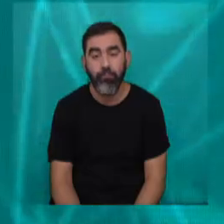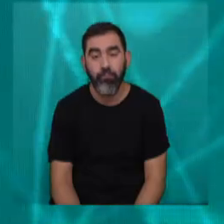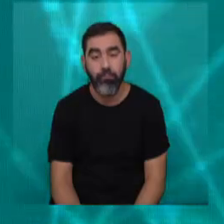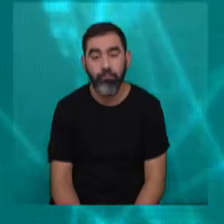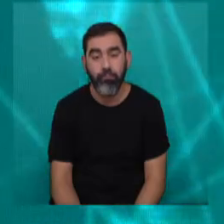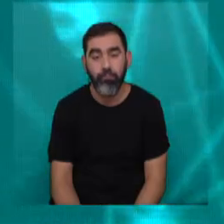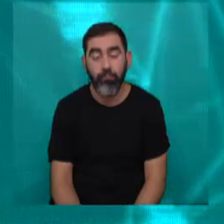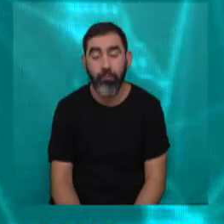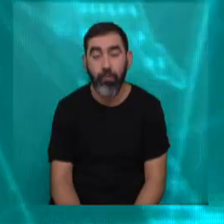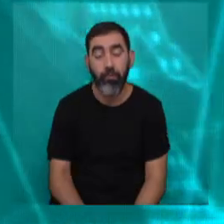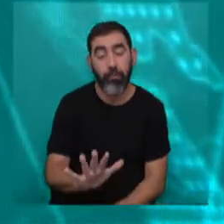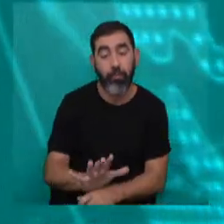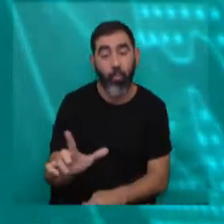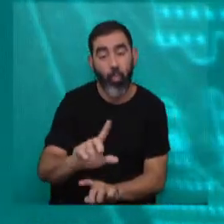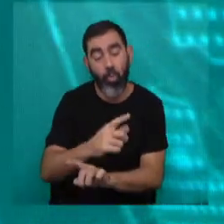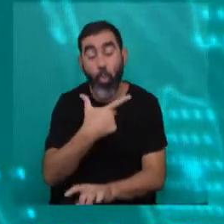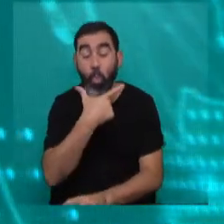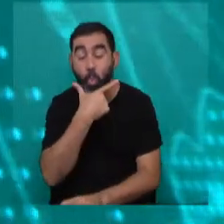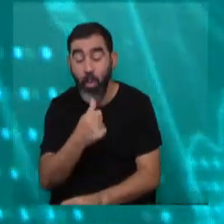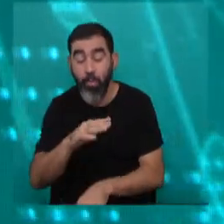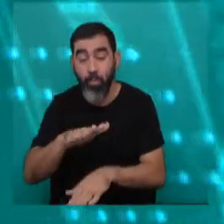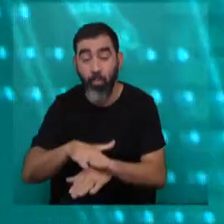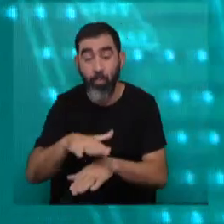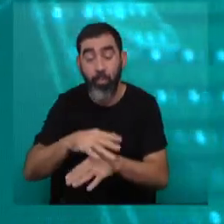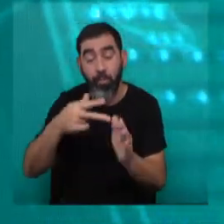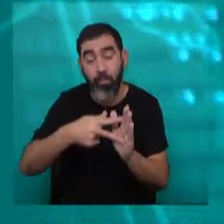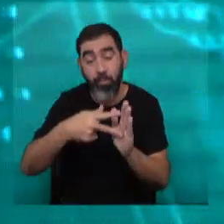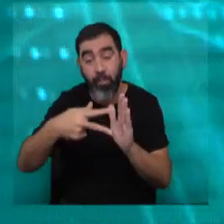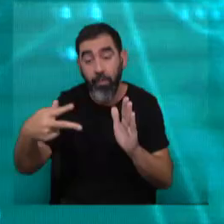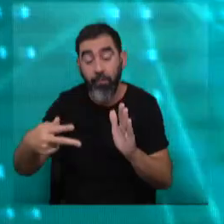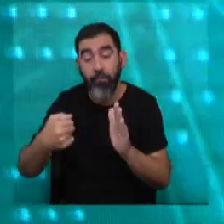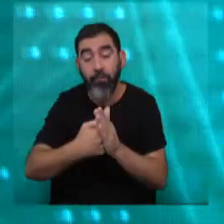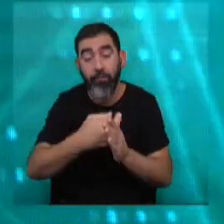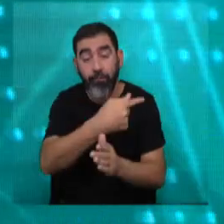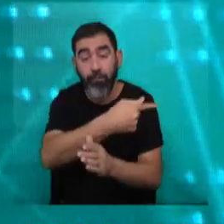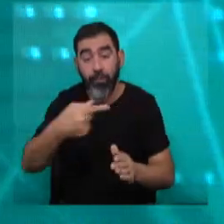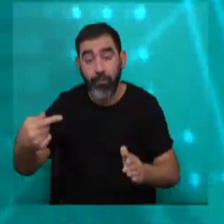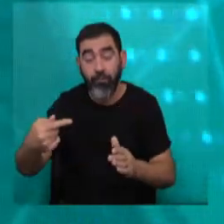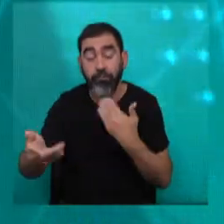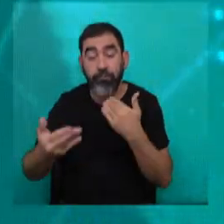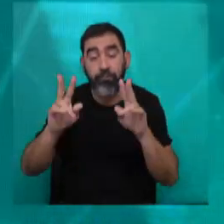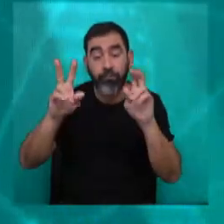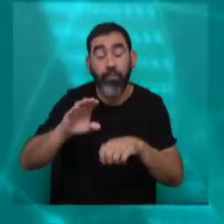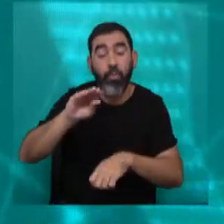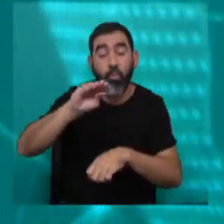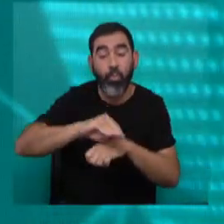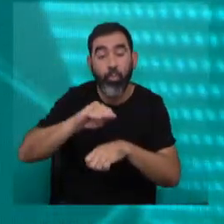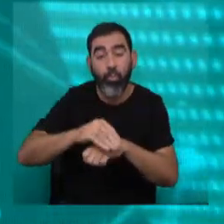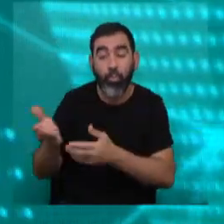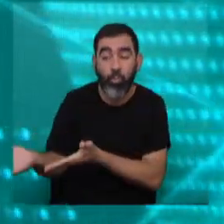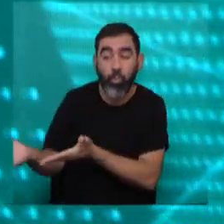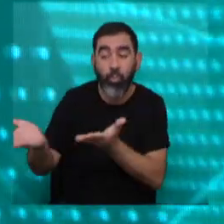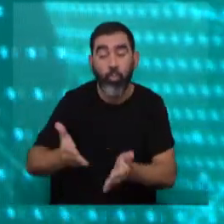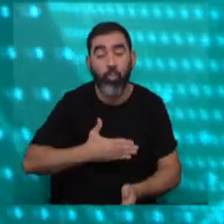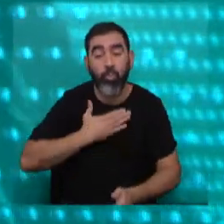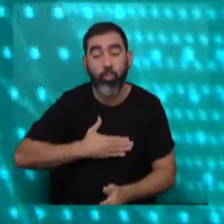pesar de que parece lunes, es jueves y es momento también de planificar lo que va a ser el fin de semana. Y para hablar de temas de cultura estamos recibiendo con mucho